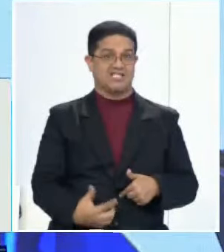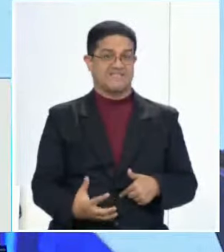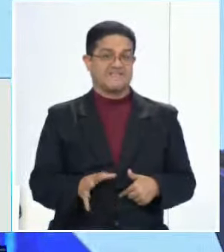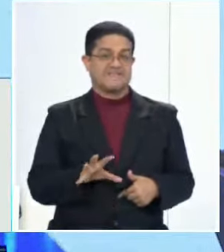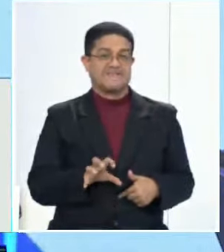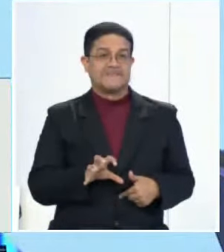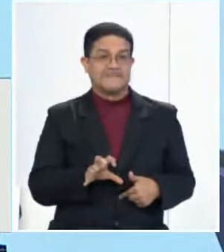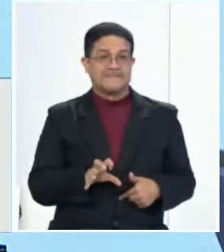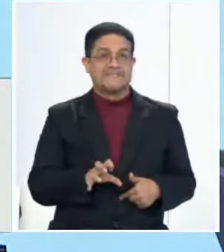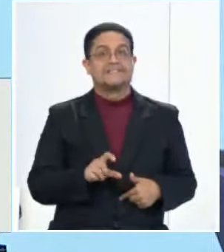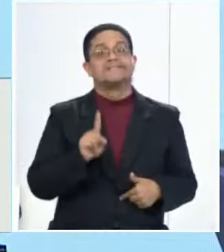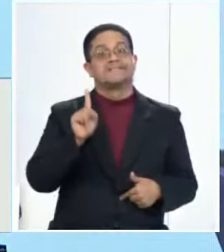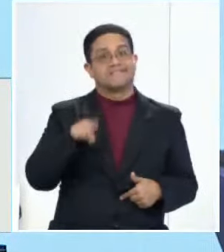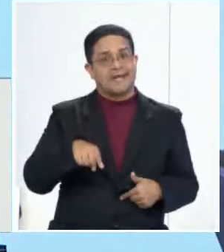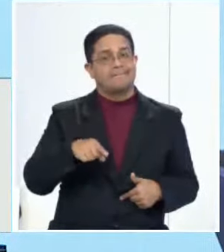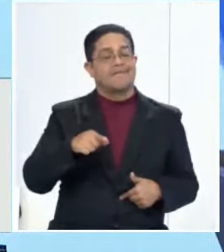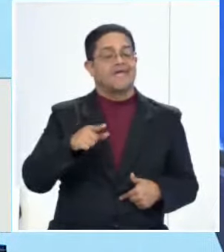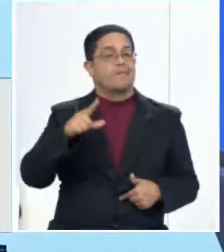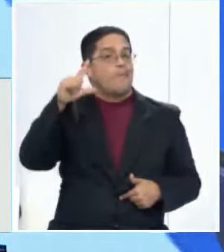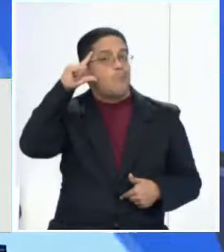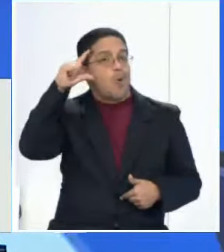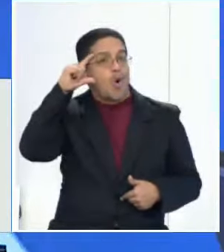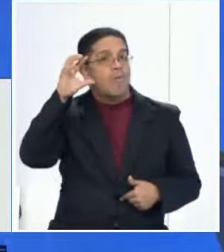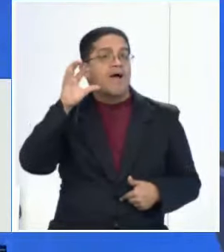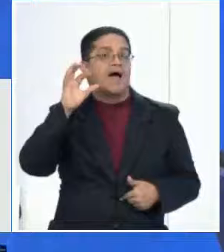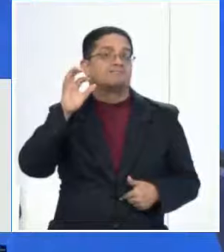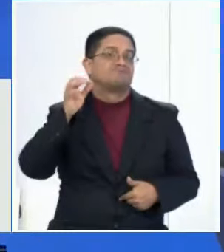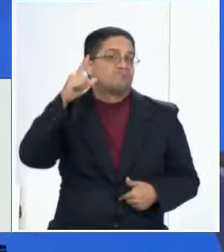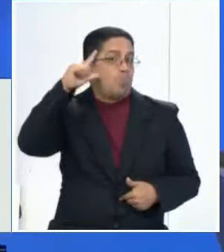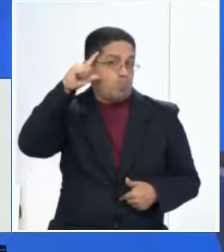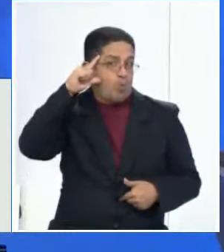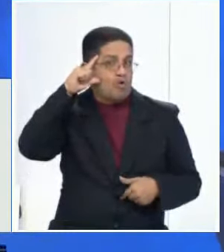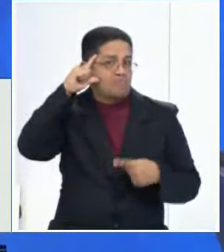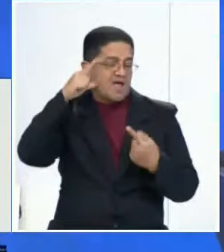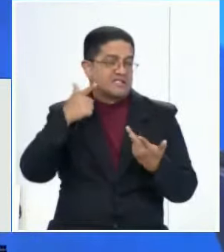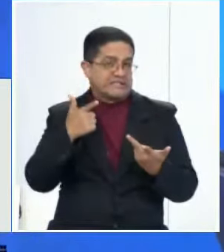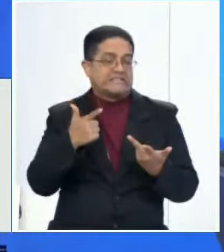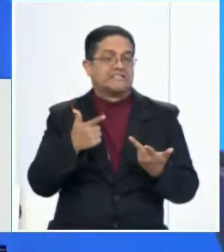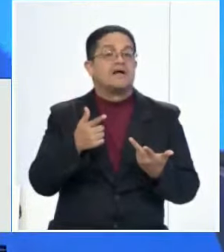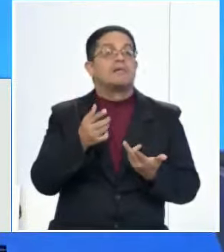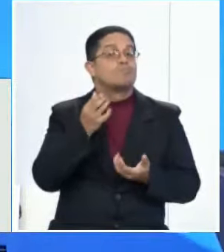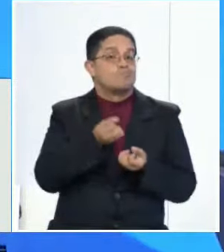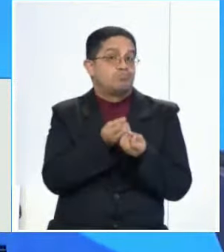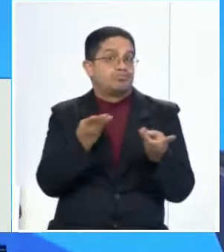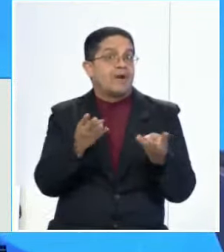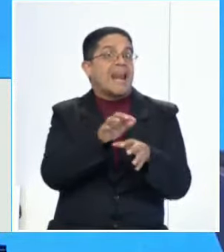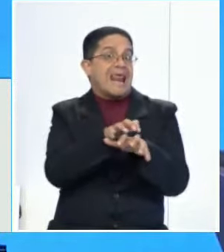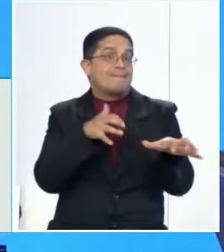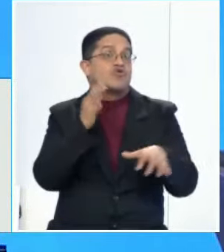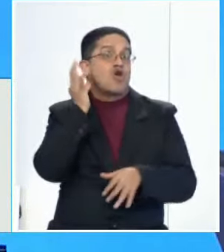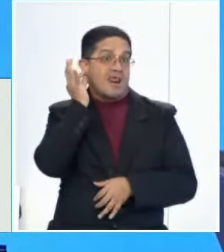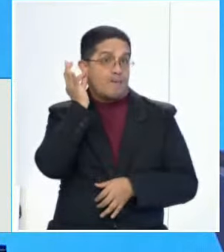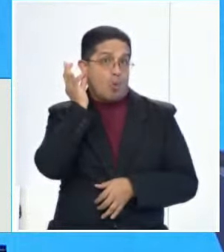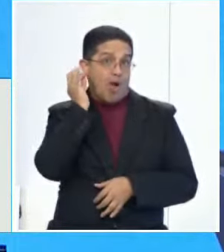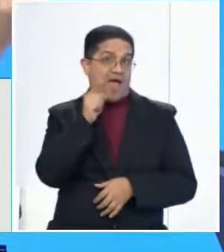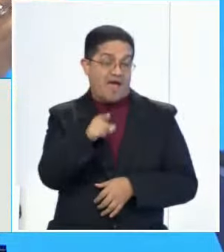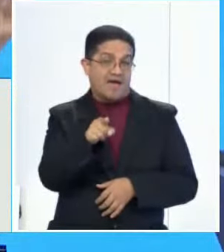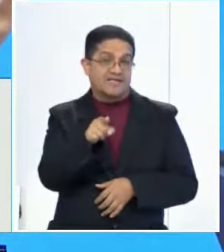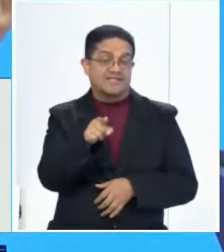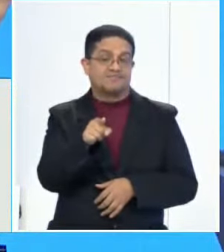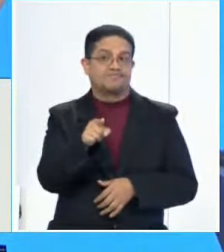incluso hasta sus genitales externos como la vulva y la vagina. Entonces son damas, en la mayoría de sus casos, que